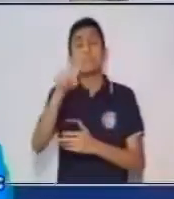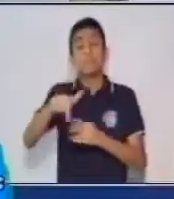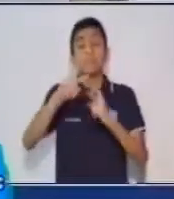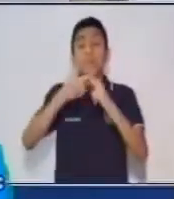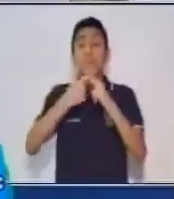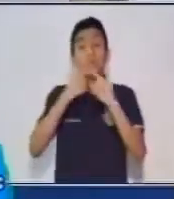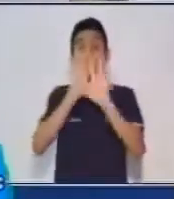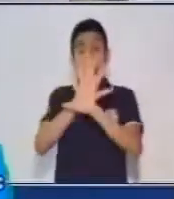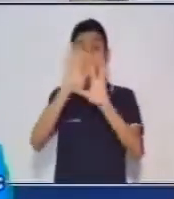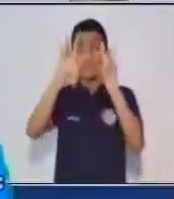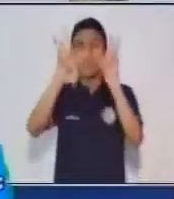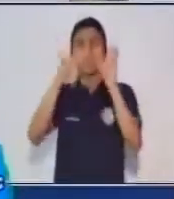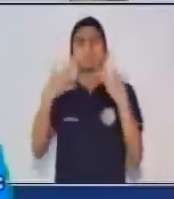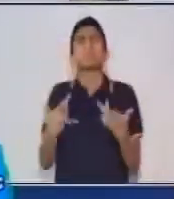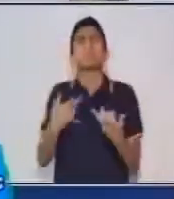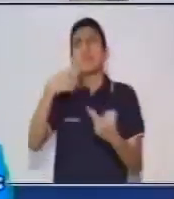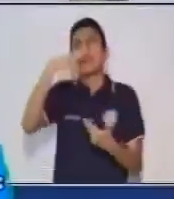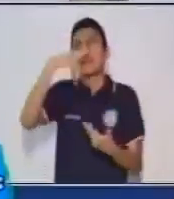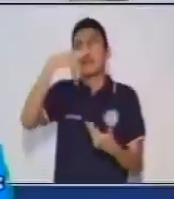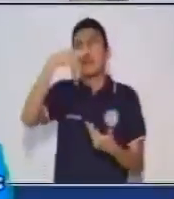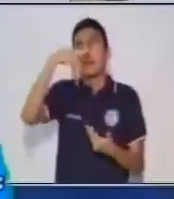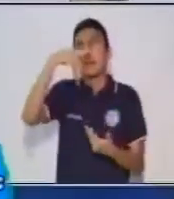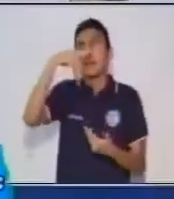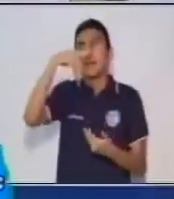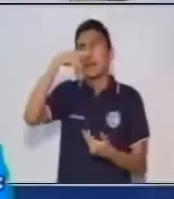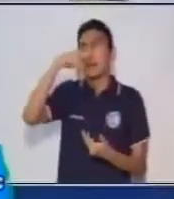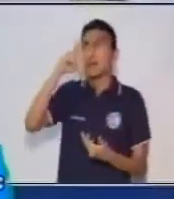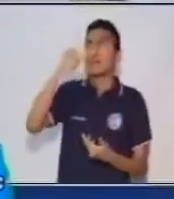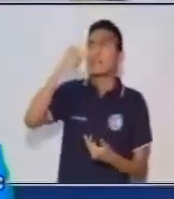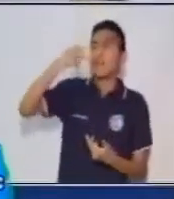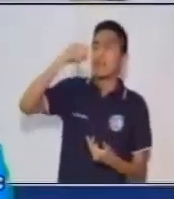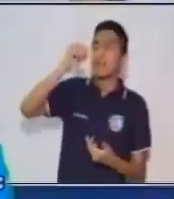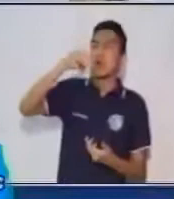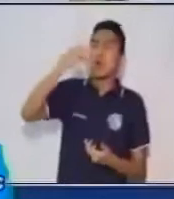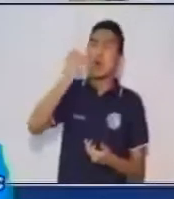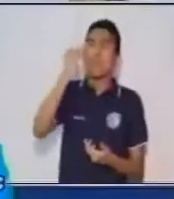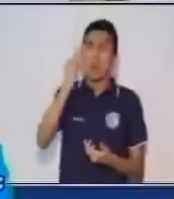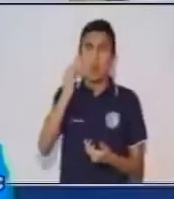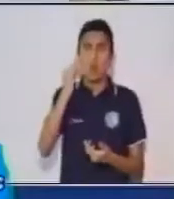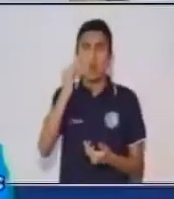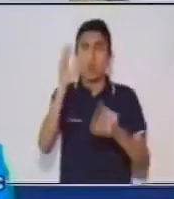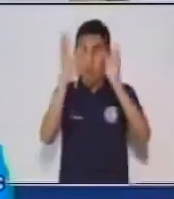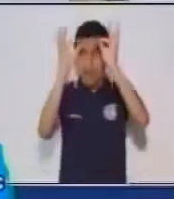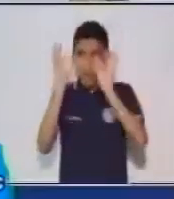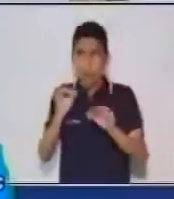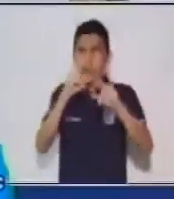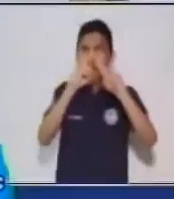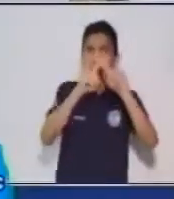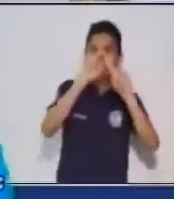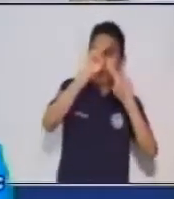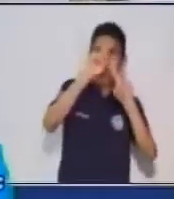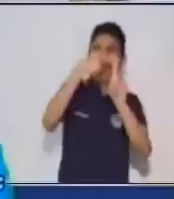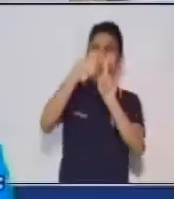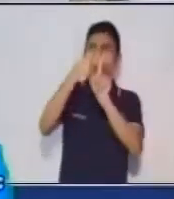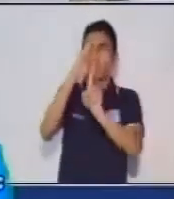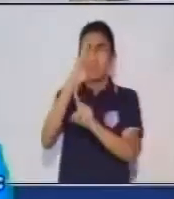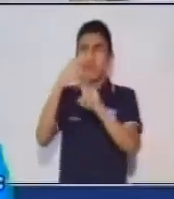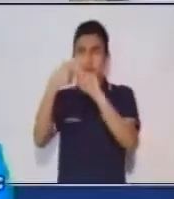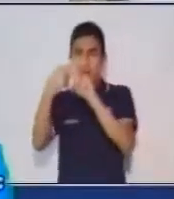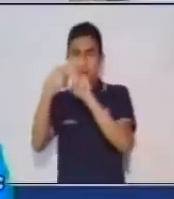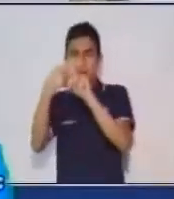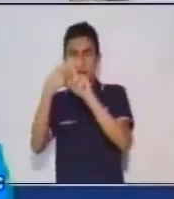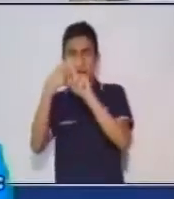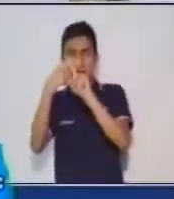nuestro tema de trinomio de la forma x cuadrado más bx más